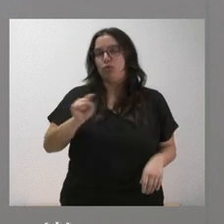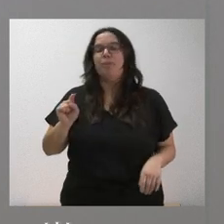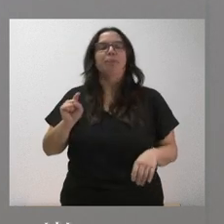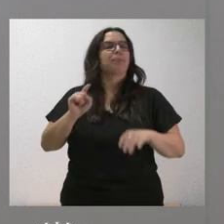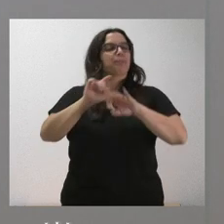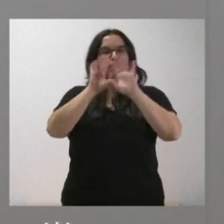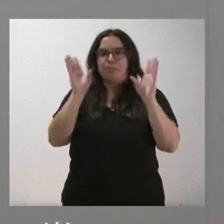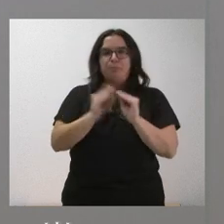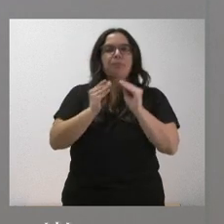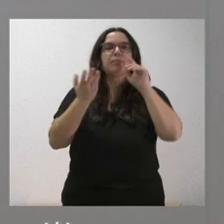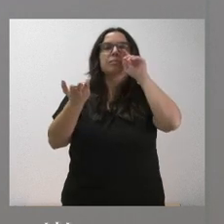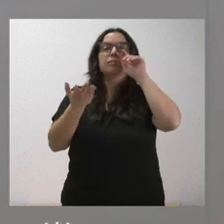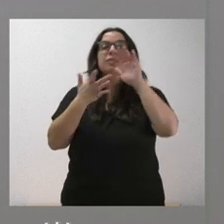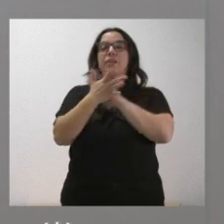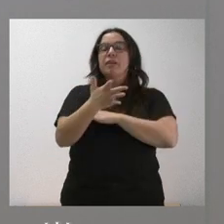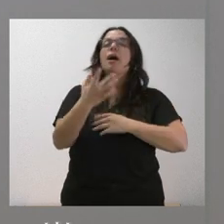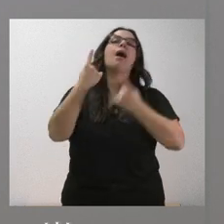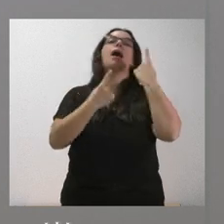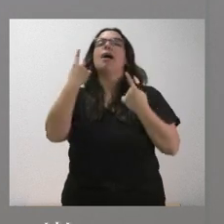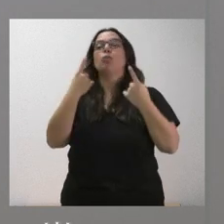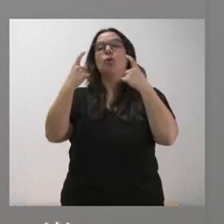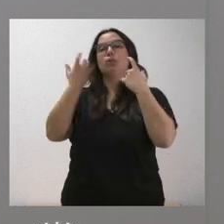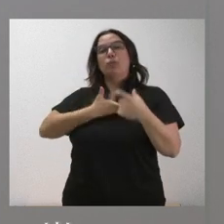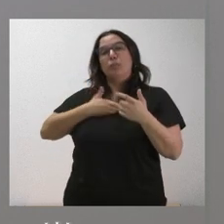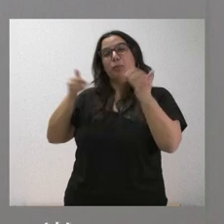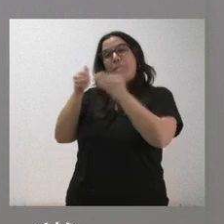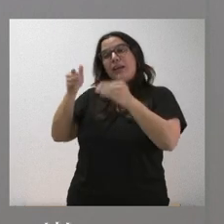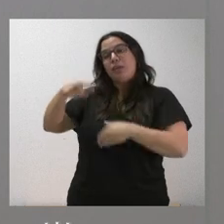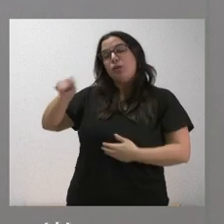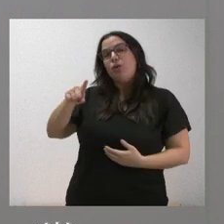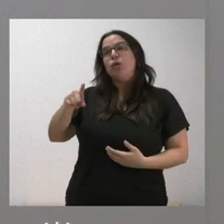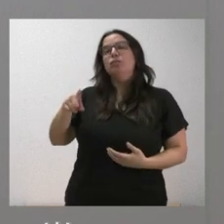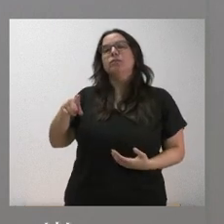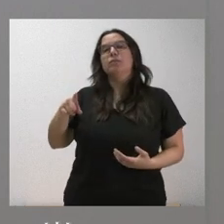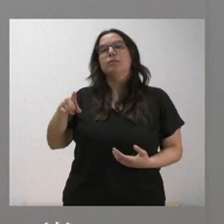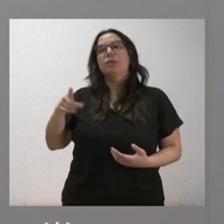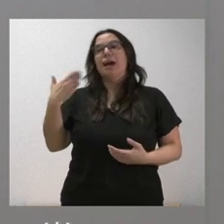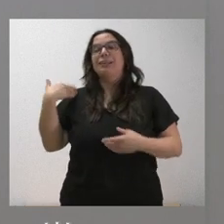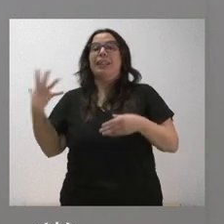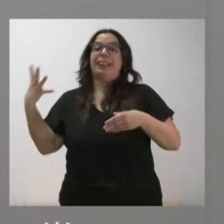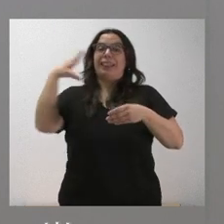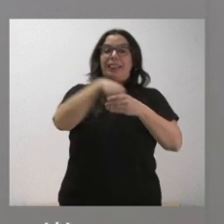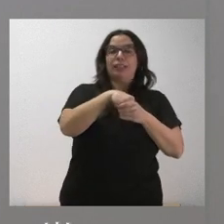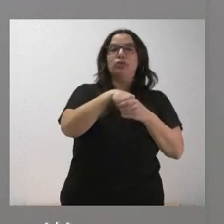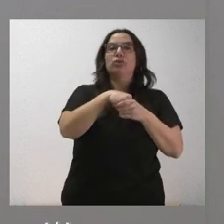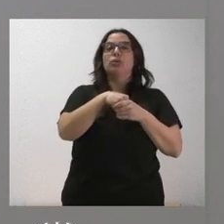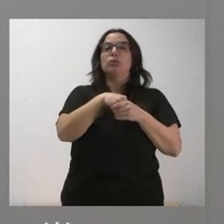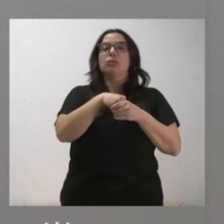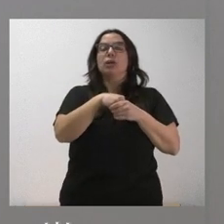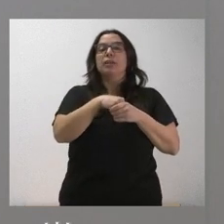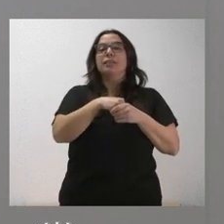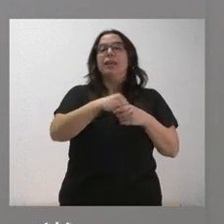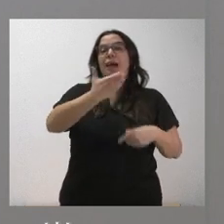manera había determinadas entidades locales menores que por estar incorporadas a un municipio de más de 5,000